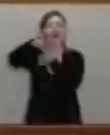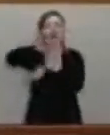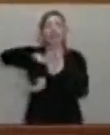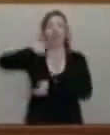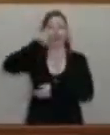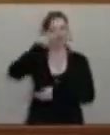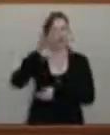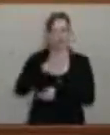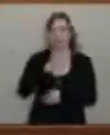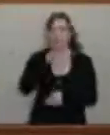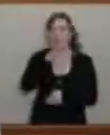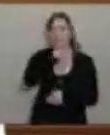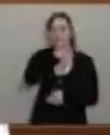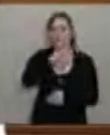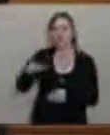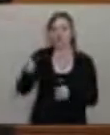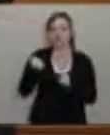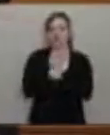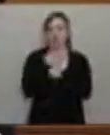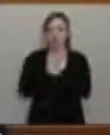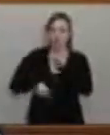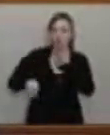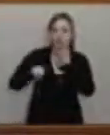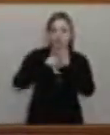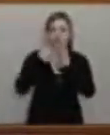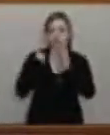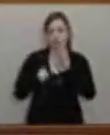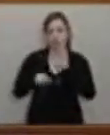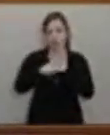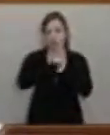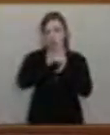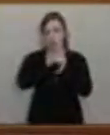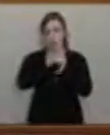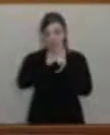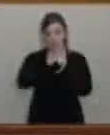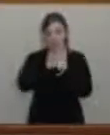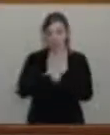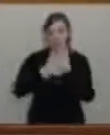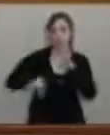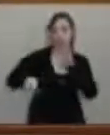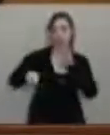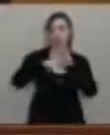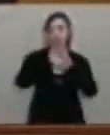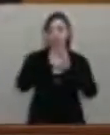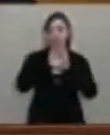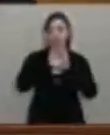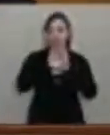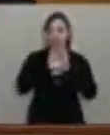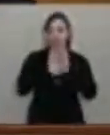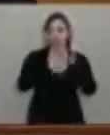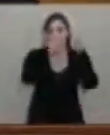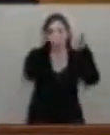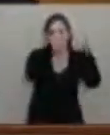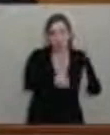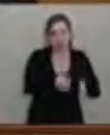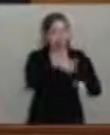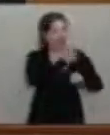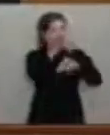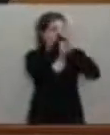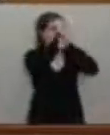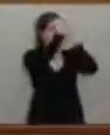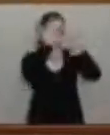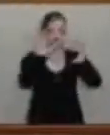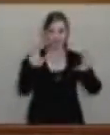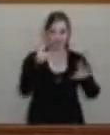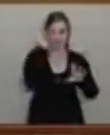que están inscritos en las oficinas de empleo. Usted pone cara, pues no sé, de sorpresa, pero yo tengo